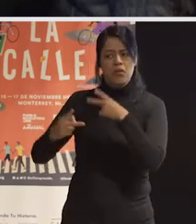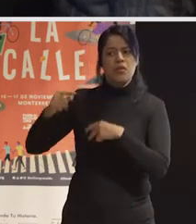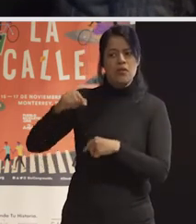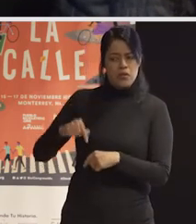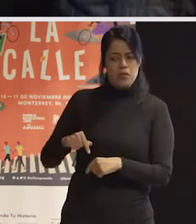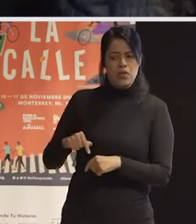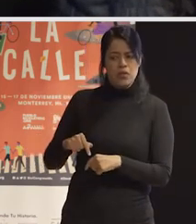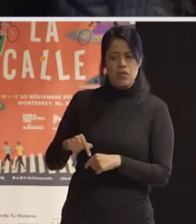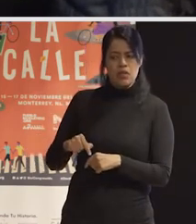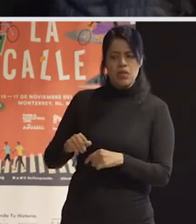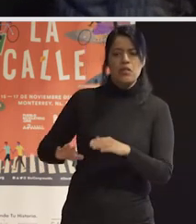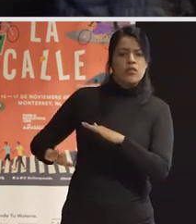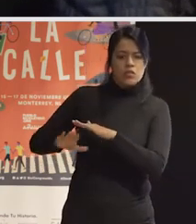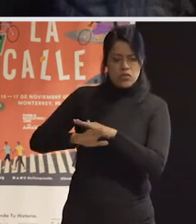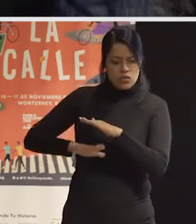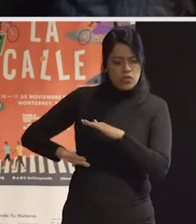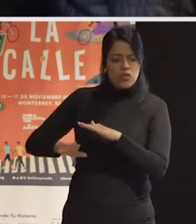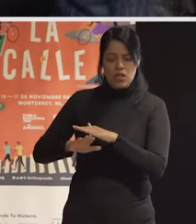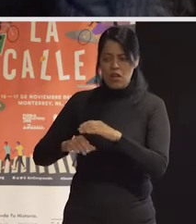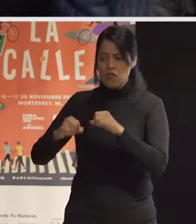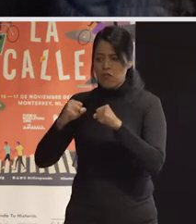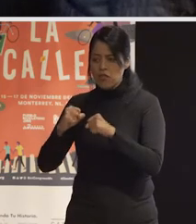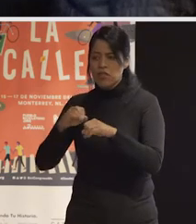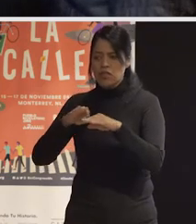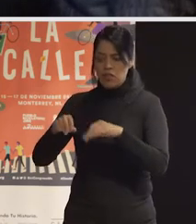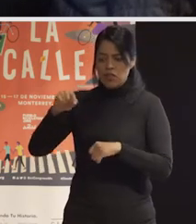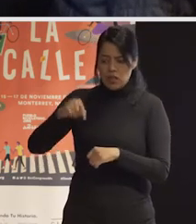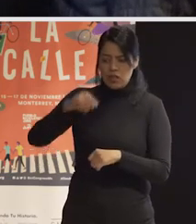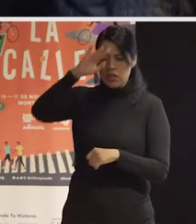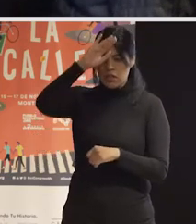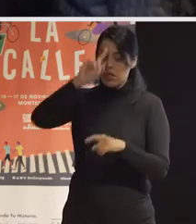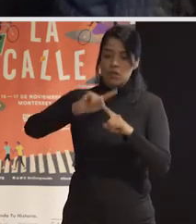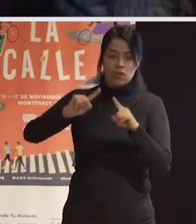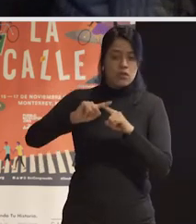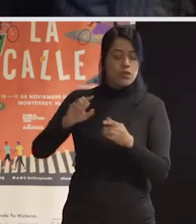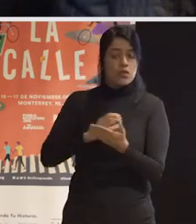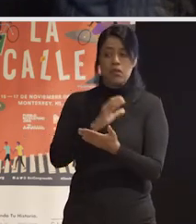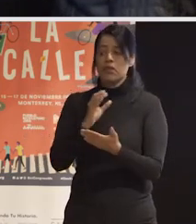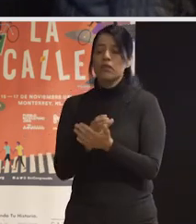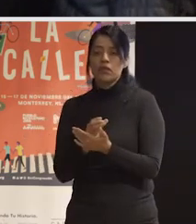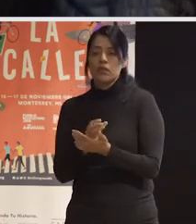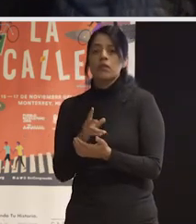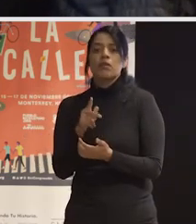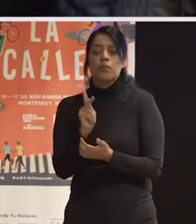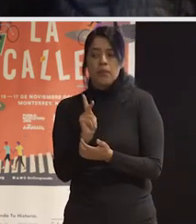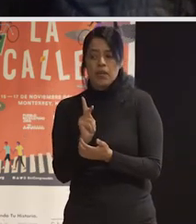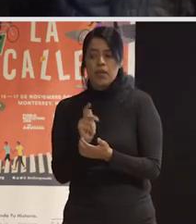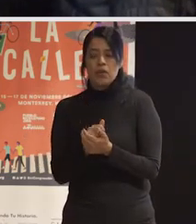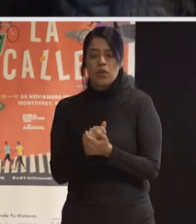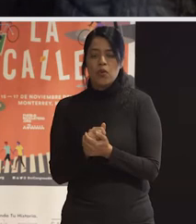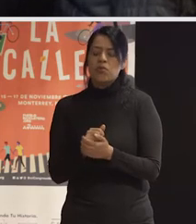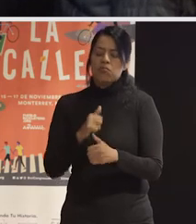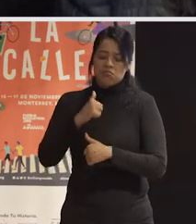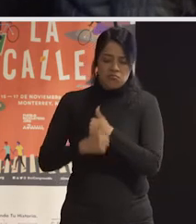que son la base de la fuerza de trabajo aquí en la ciudad y en cualquier ciudad y que pero si nos